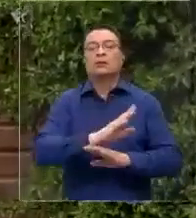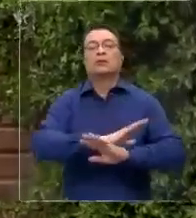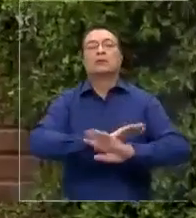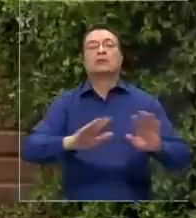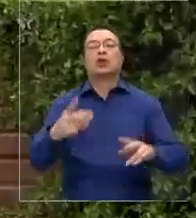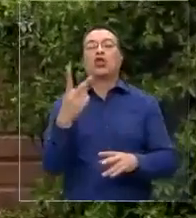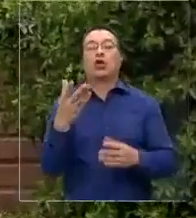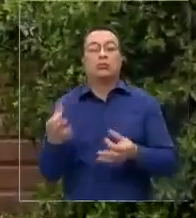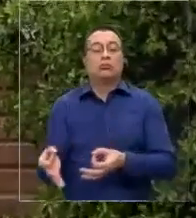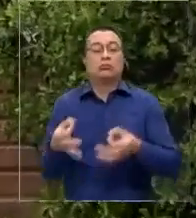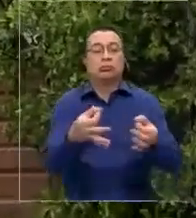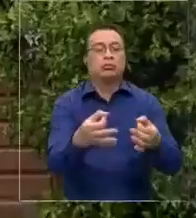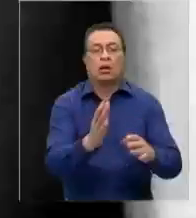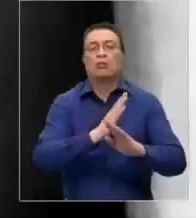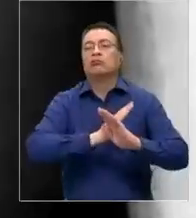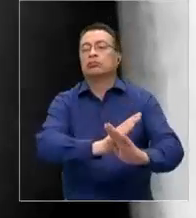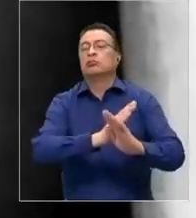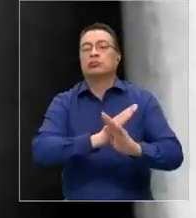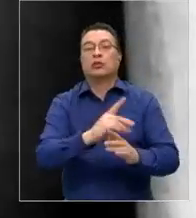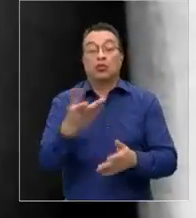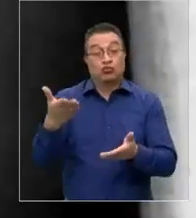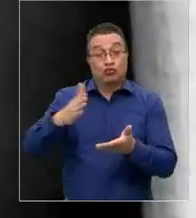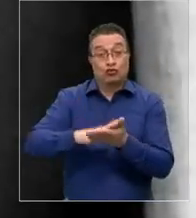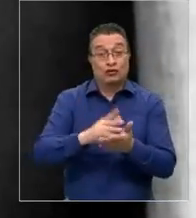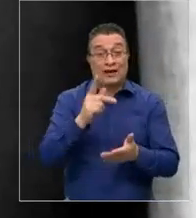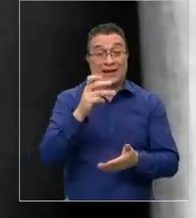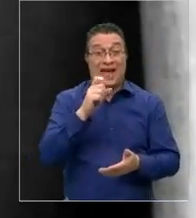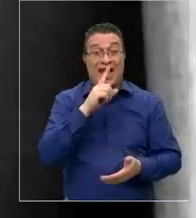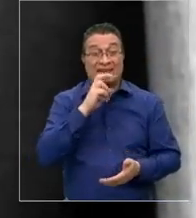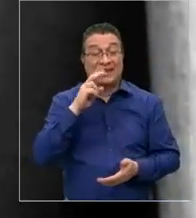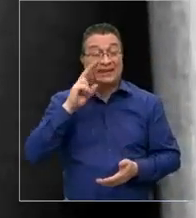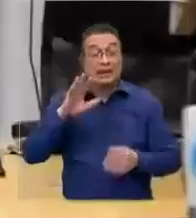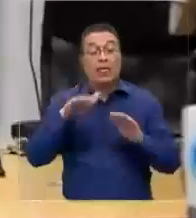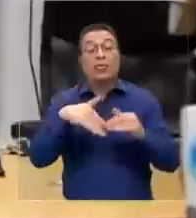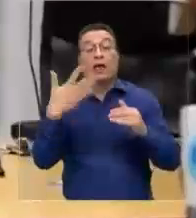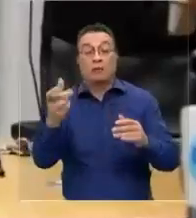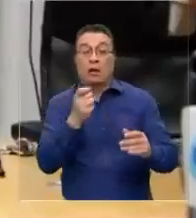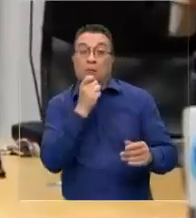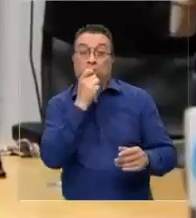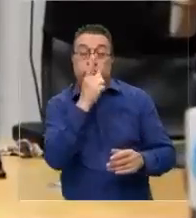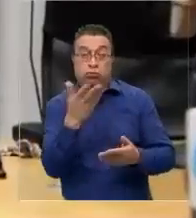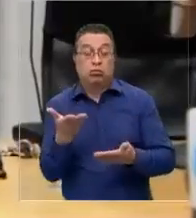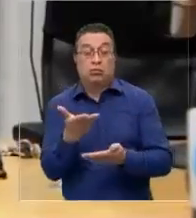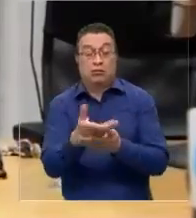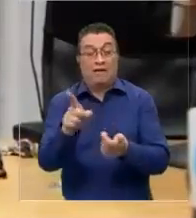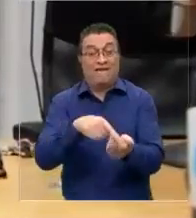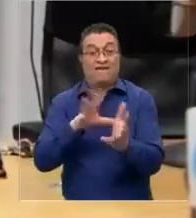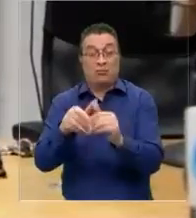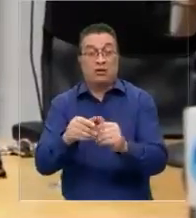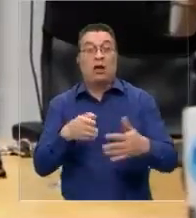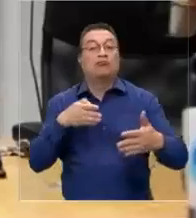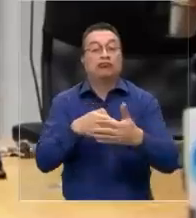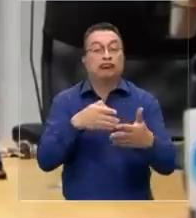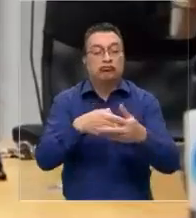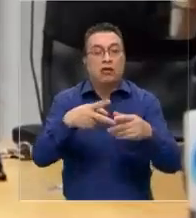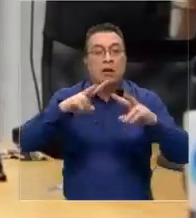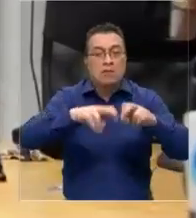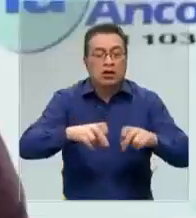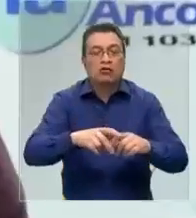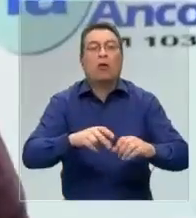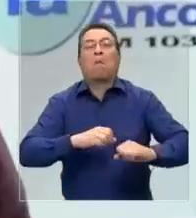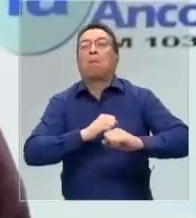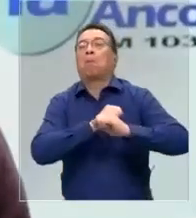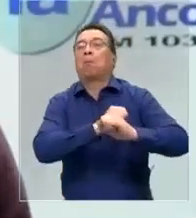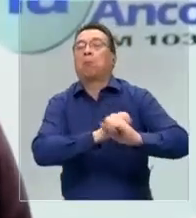de las 2 causas, una por la muerte de Catherine y otra tras la querella que interpuso la familia por obstrucción a la investigación